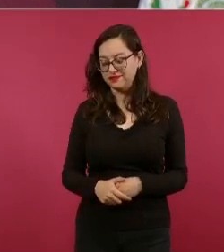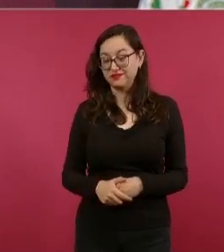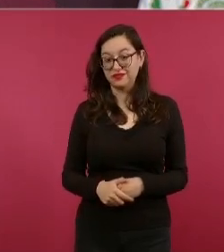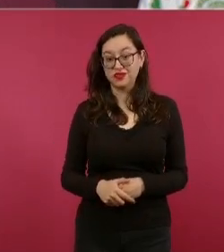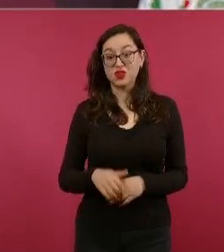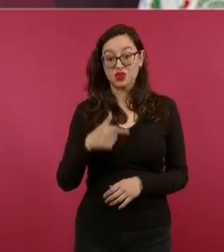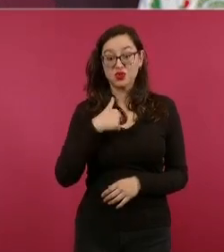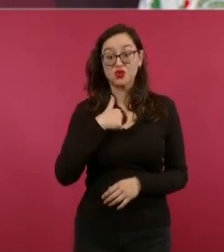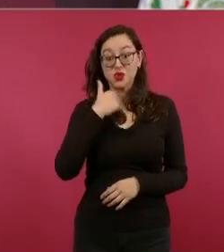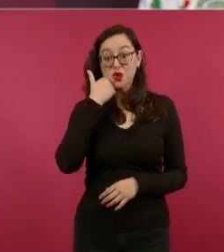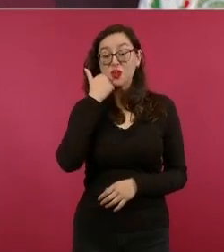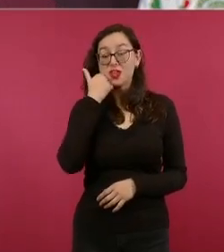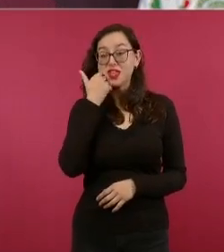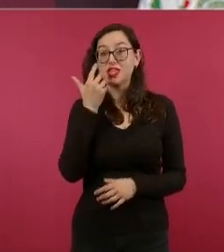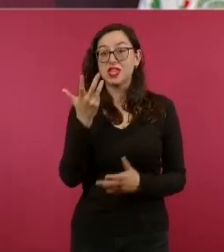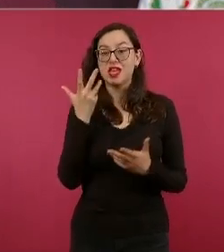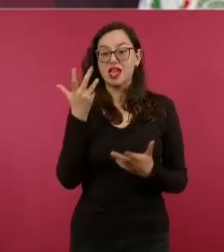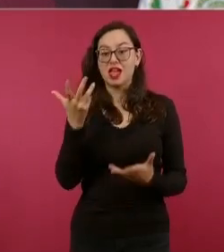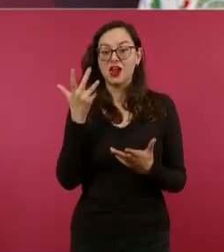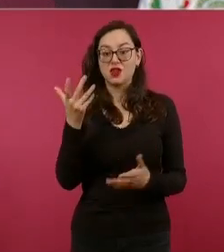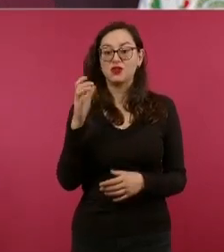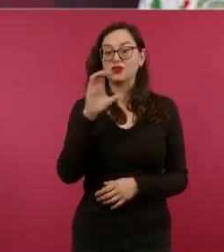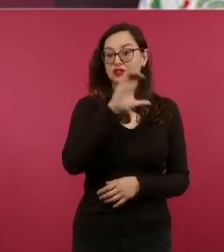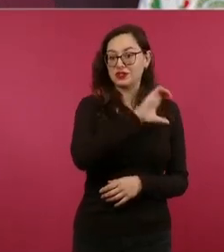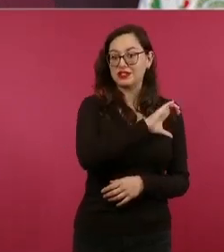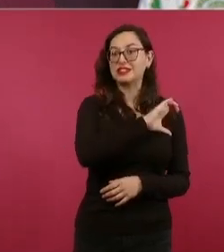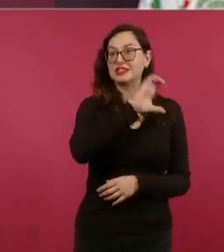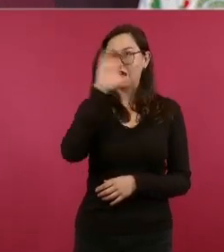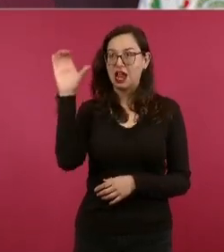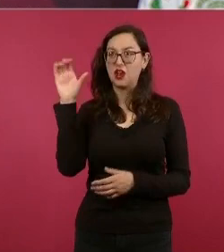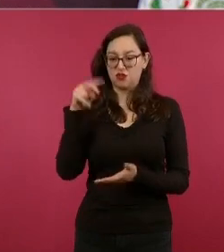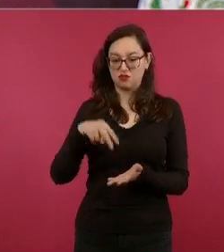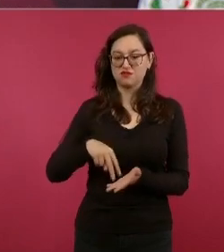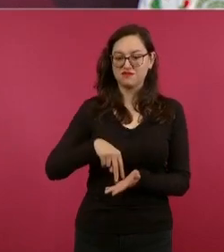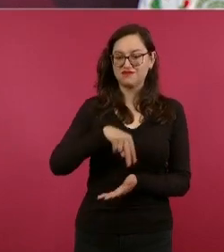deseo ir al cielo, pero me gustaría también